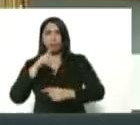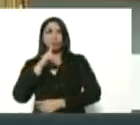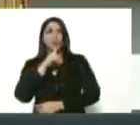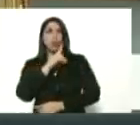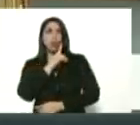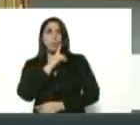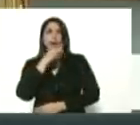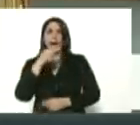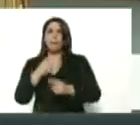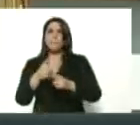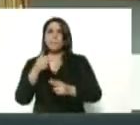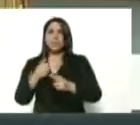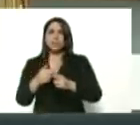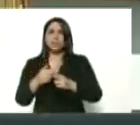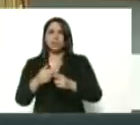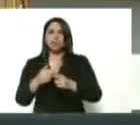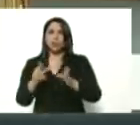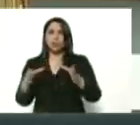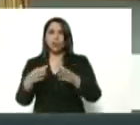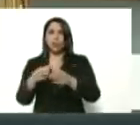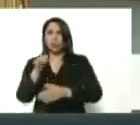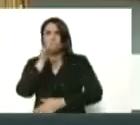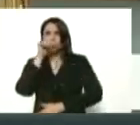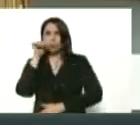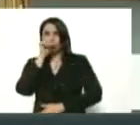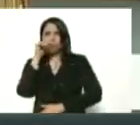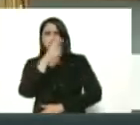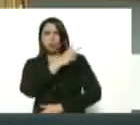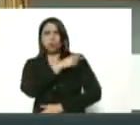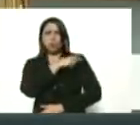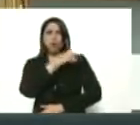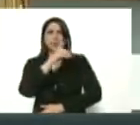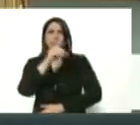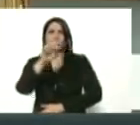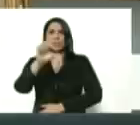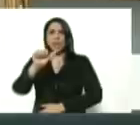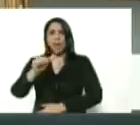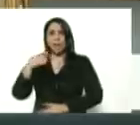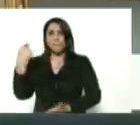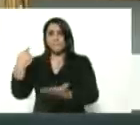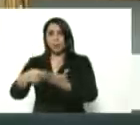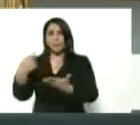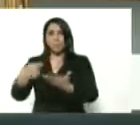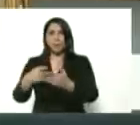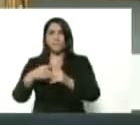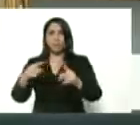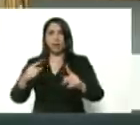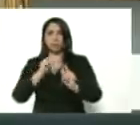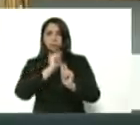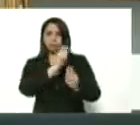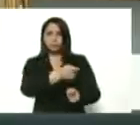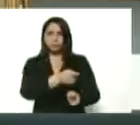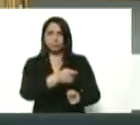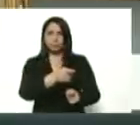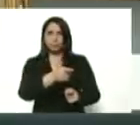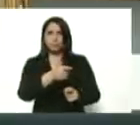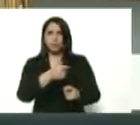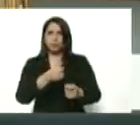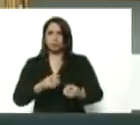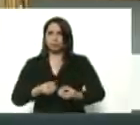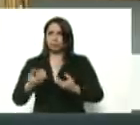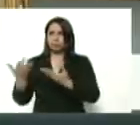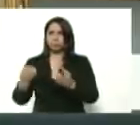apellido los capos de la droga que la DEA les colocó para financiarlos, para traerles las